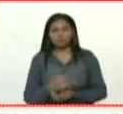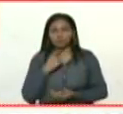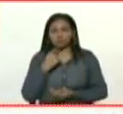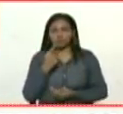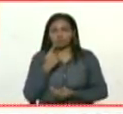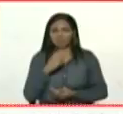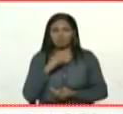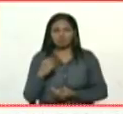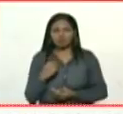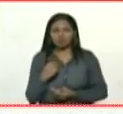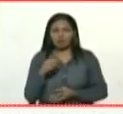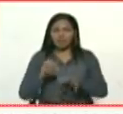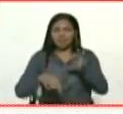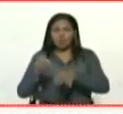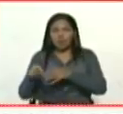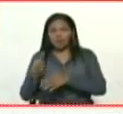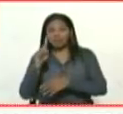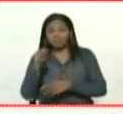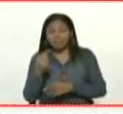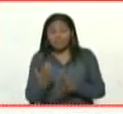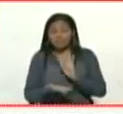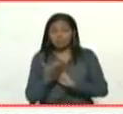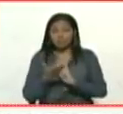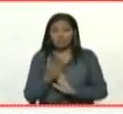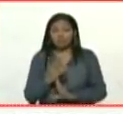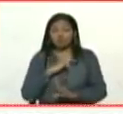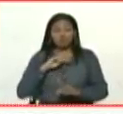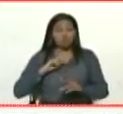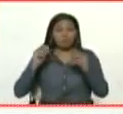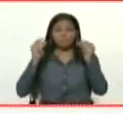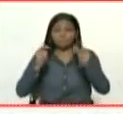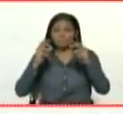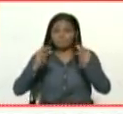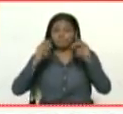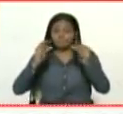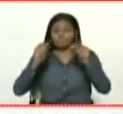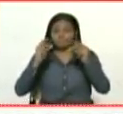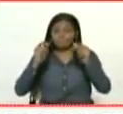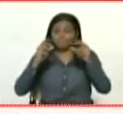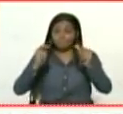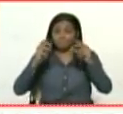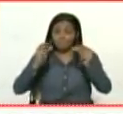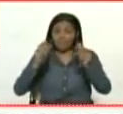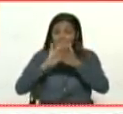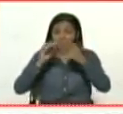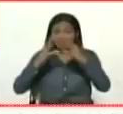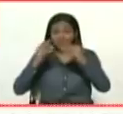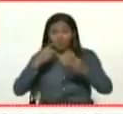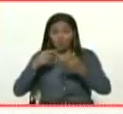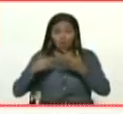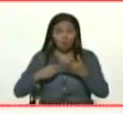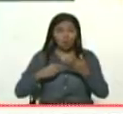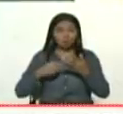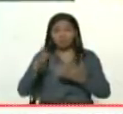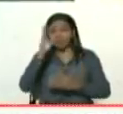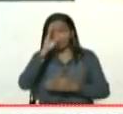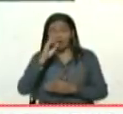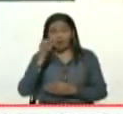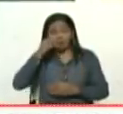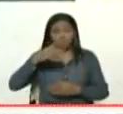escala agrícola, ministro. Tenemos que estar encima de toda la banca, pública y